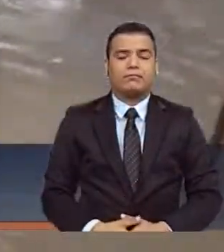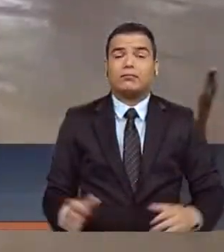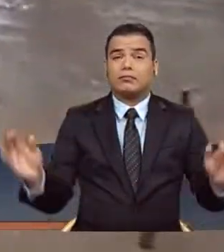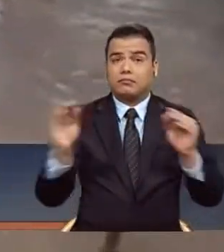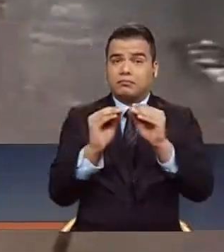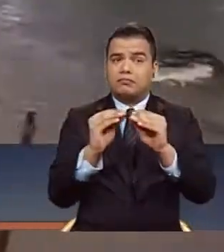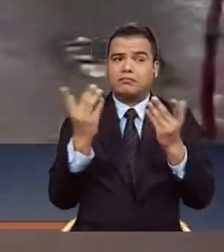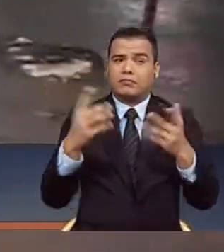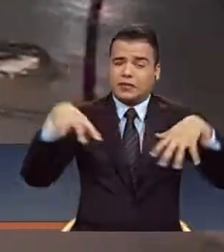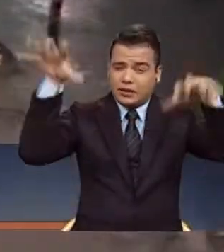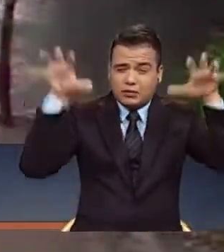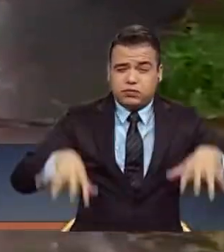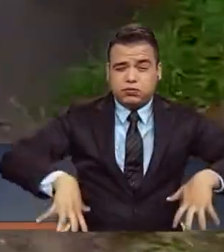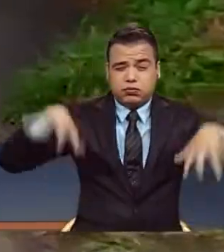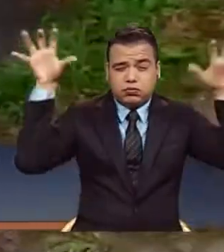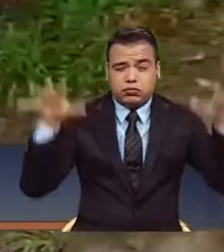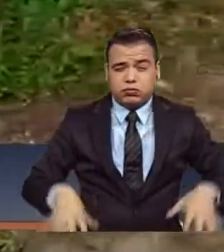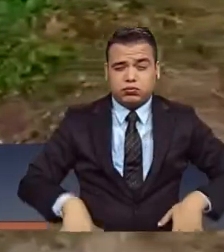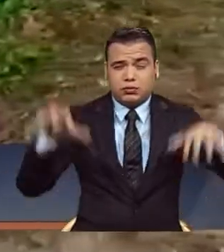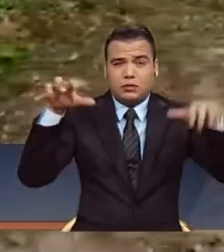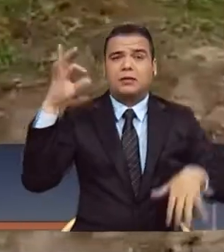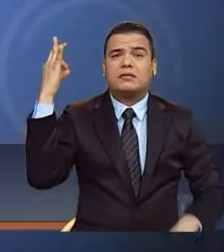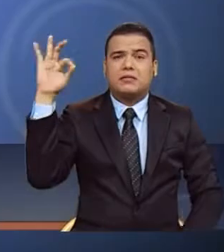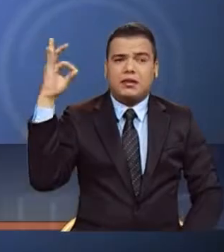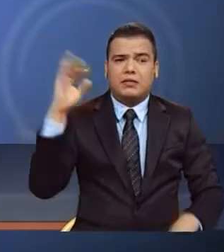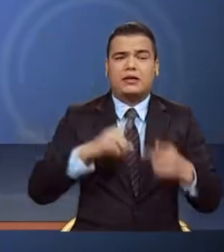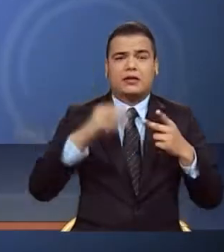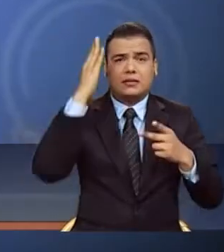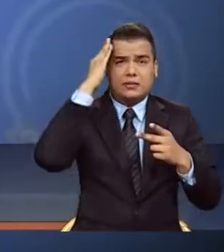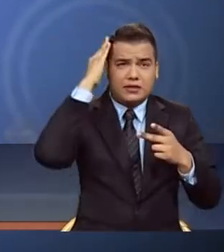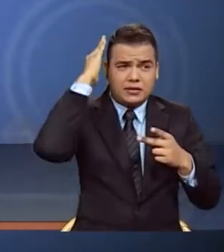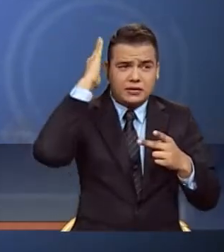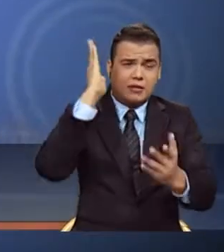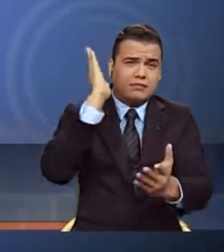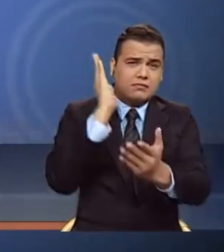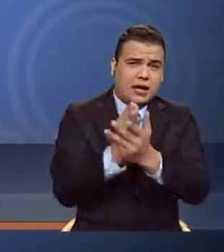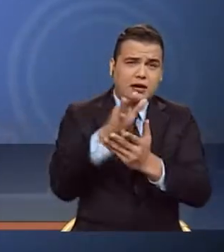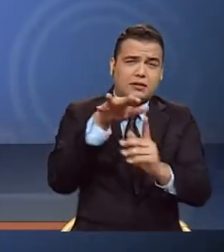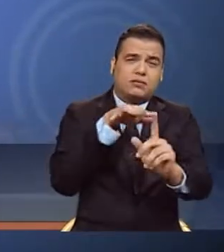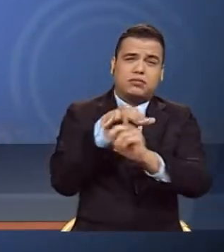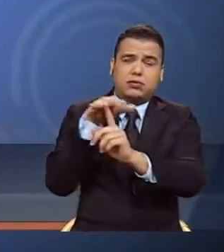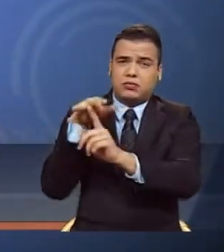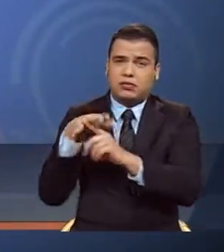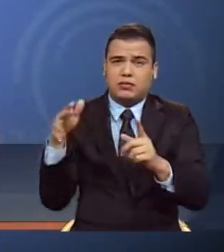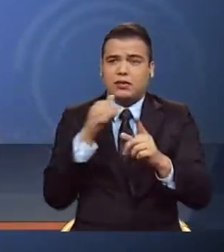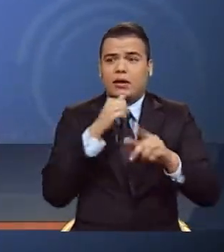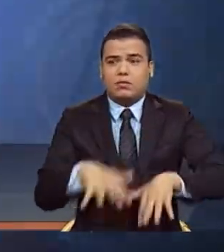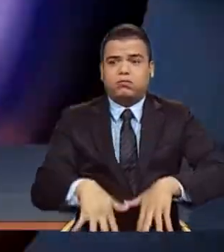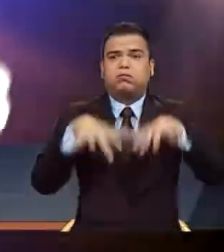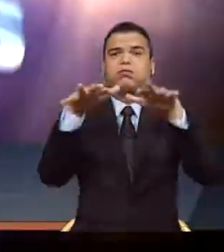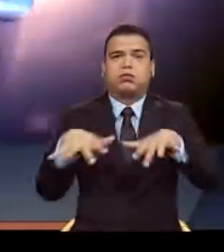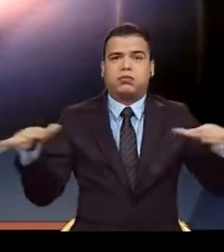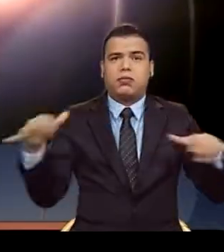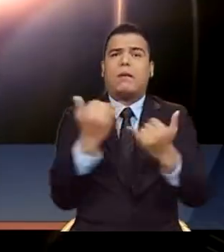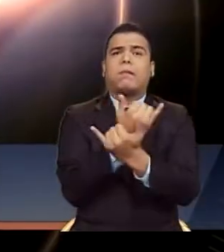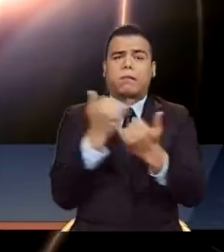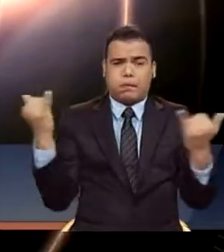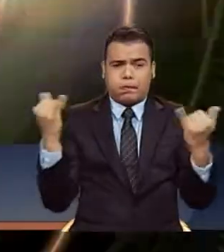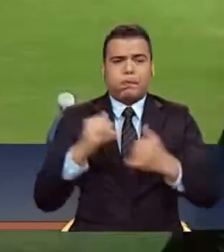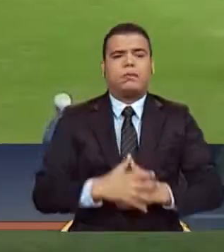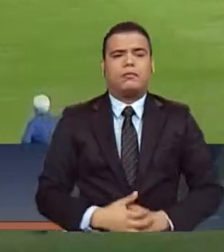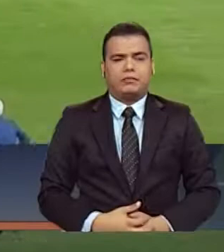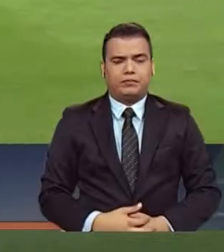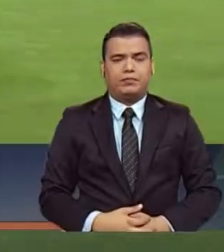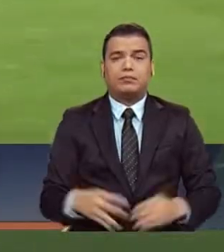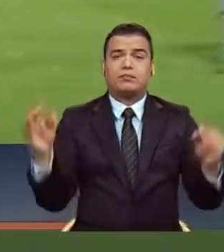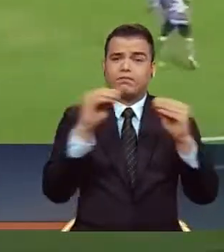Atención, el invierno arrecia en Palmira y en Zarzal, dejando viviendas bajo inundaciones. Y en